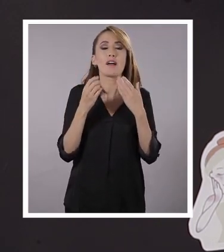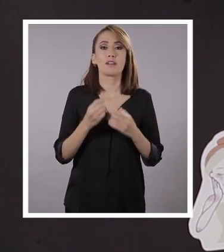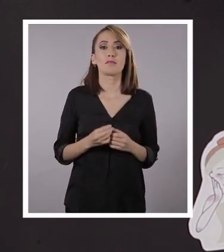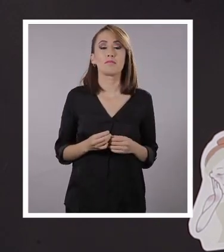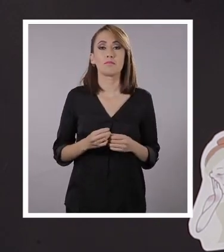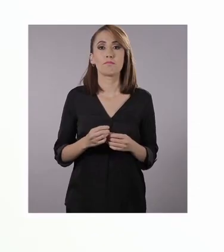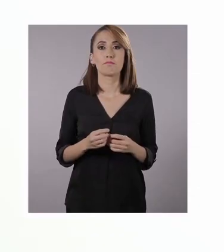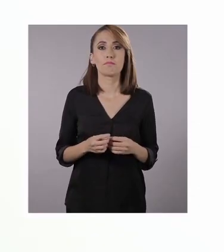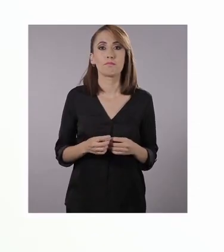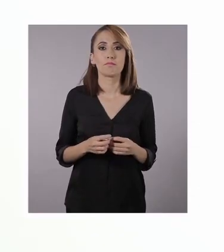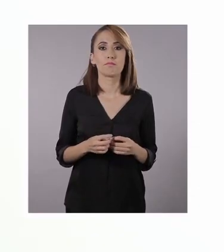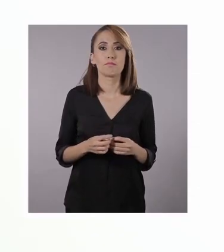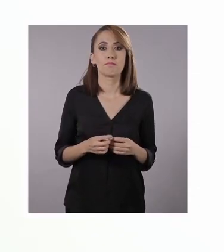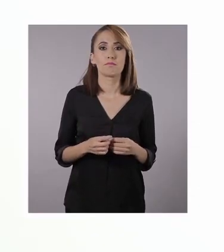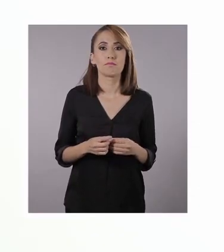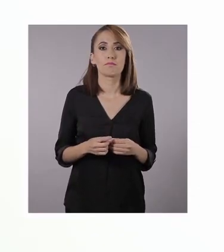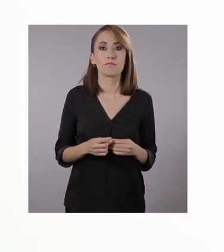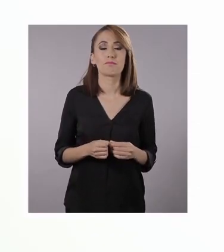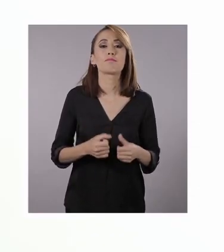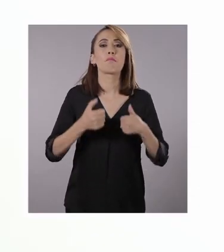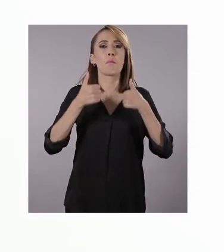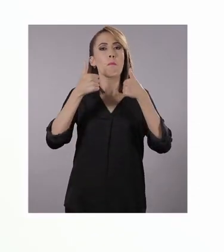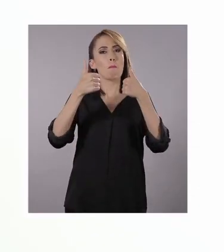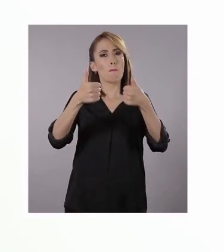Ajá. ¿Qué más crees que pueden utilizar?